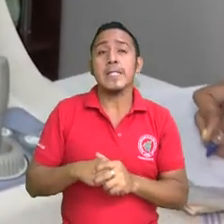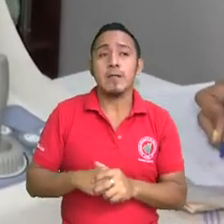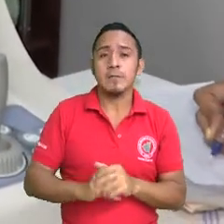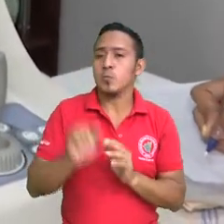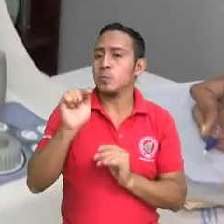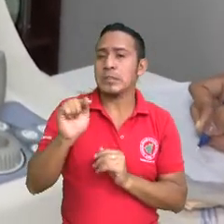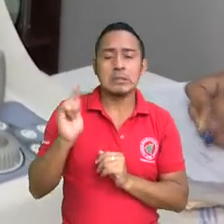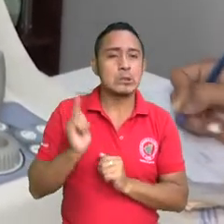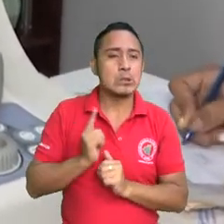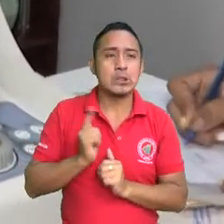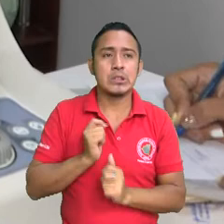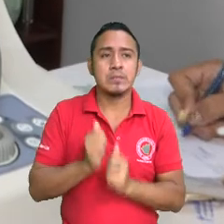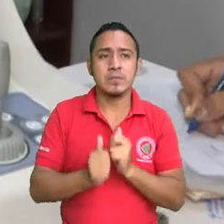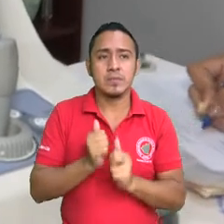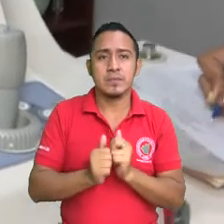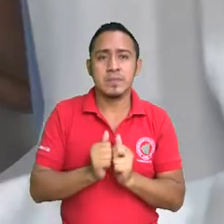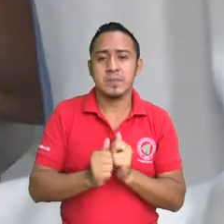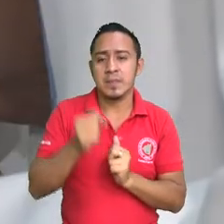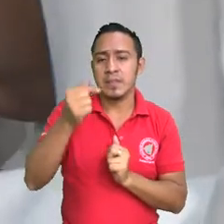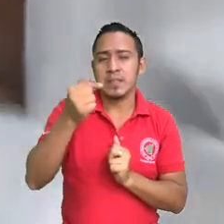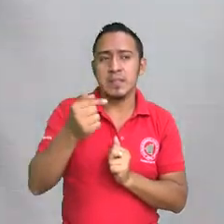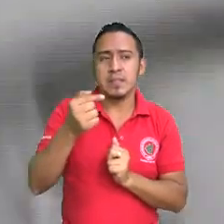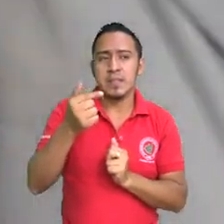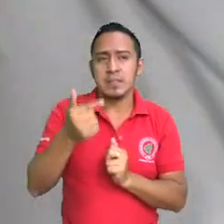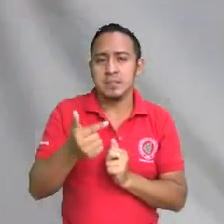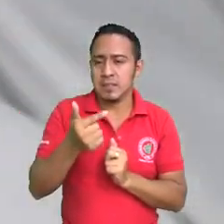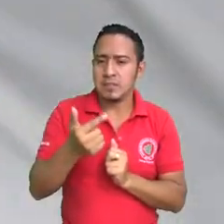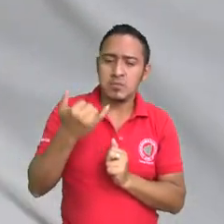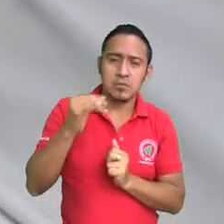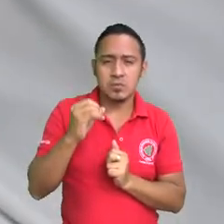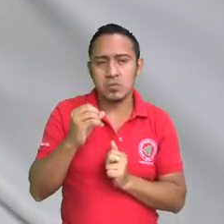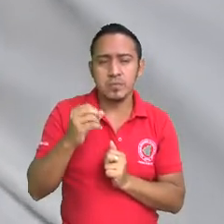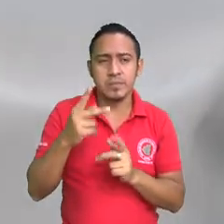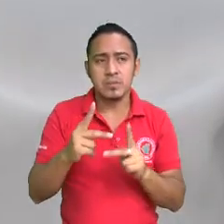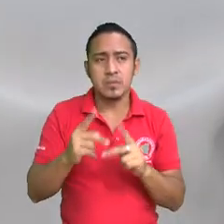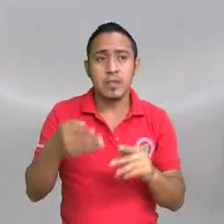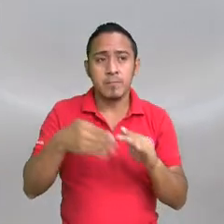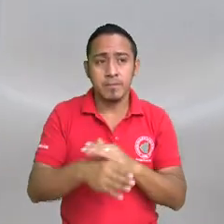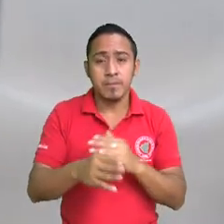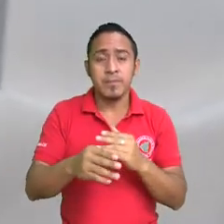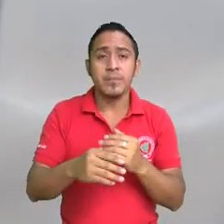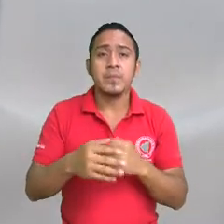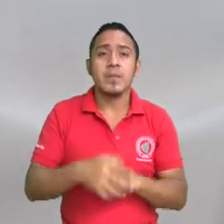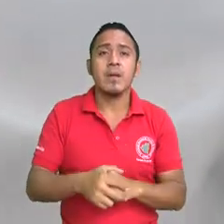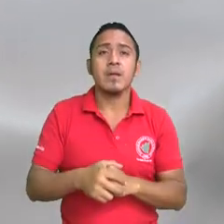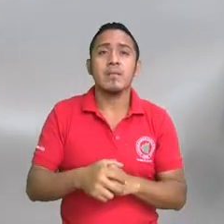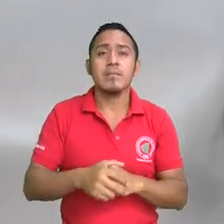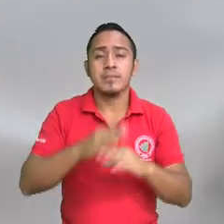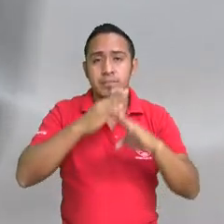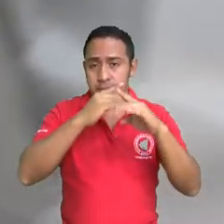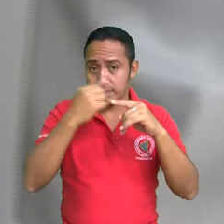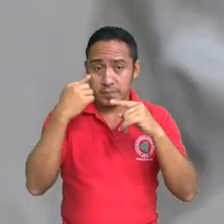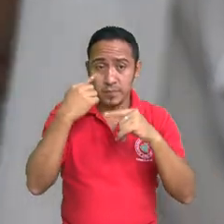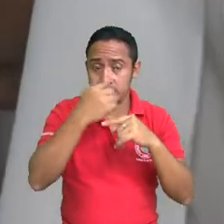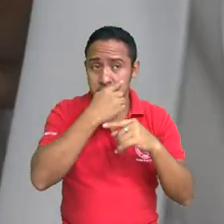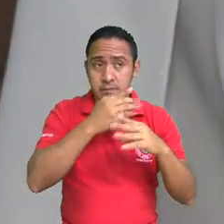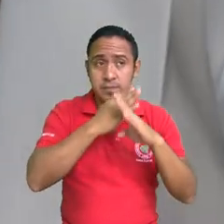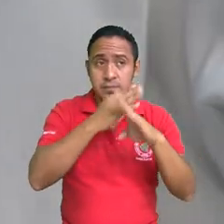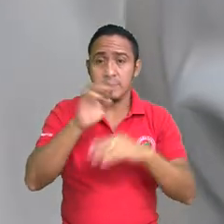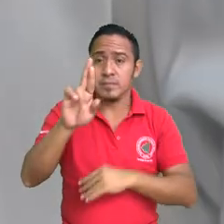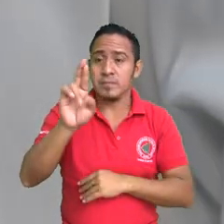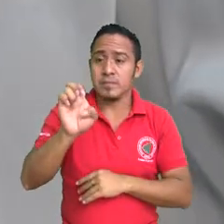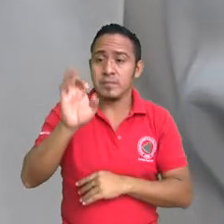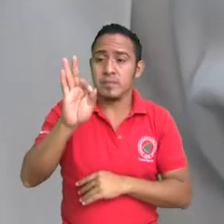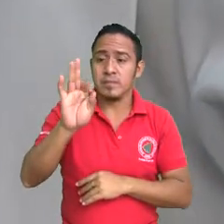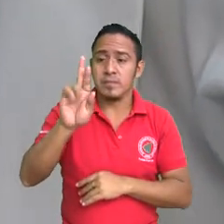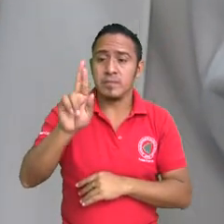no, usted tiene un cierto grado. Eso suele suceder una persona que se va a hacer una refracción, ¿verdad? Sí, refracción.